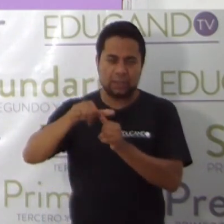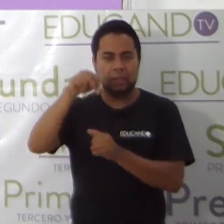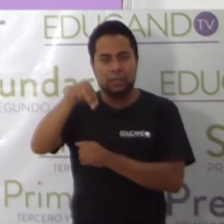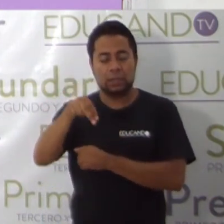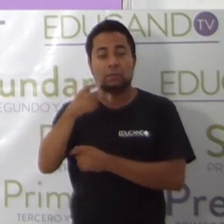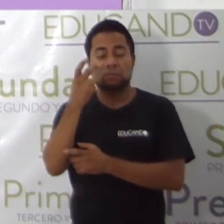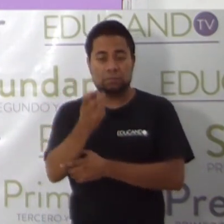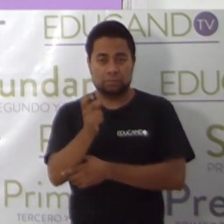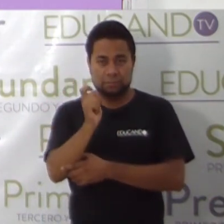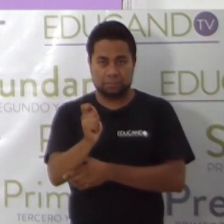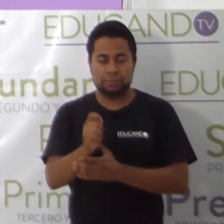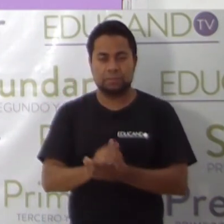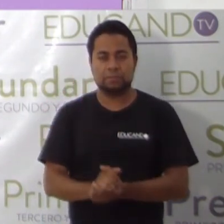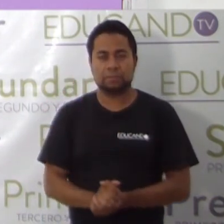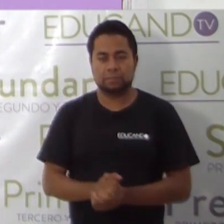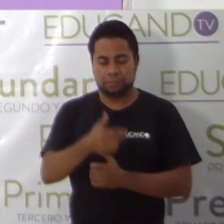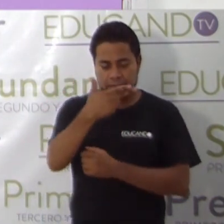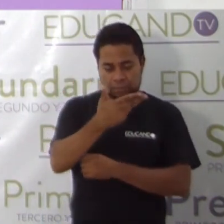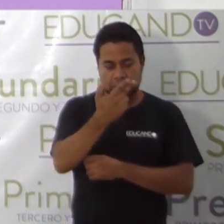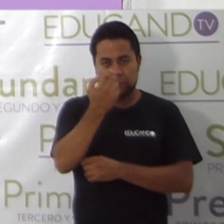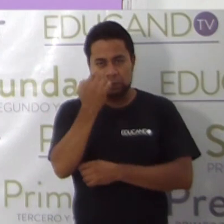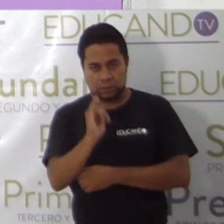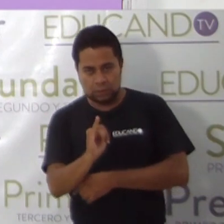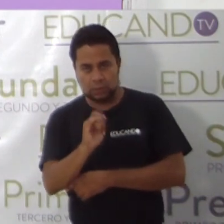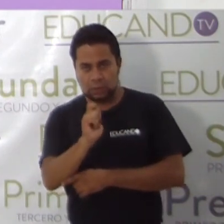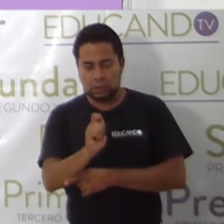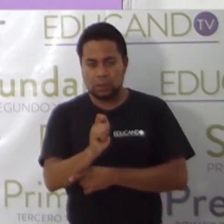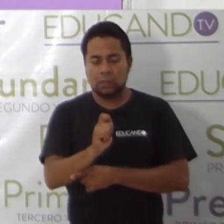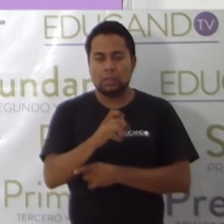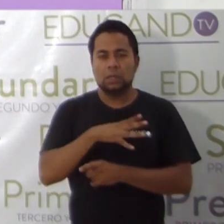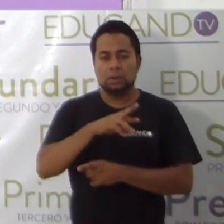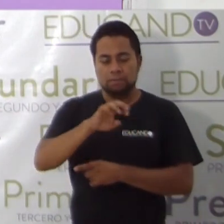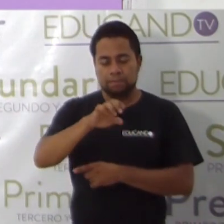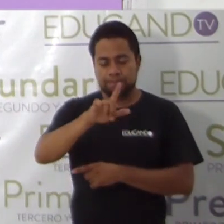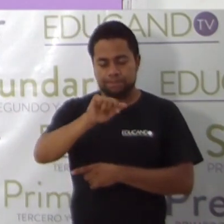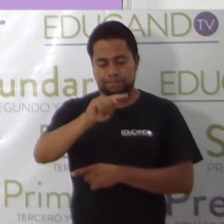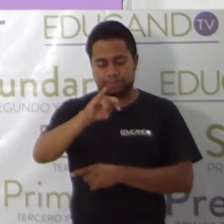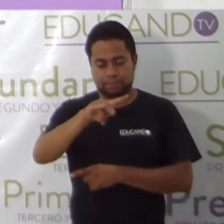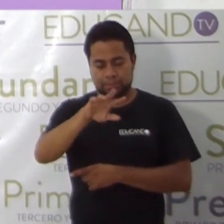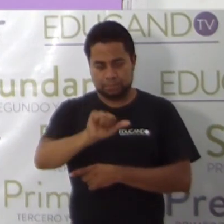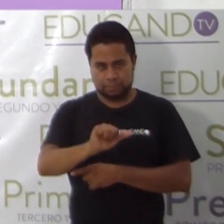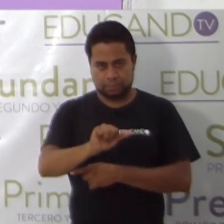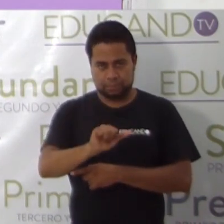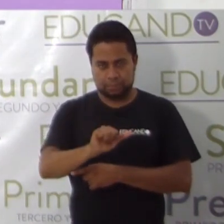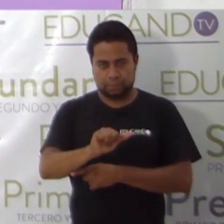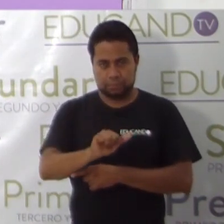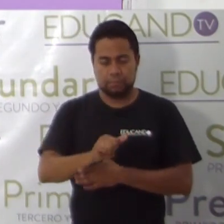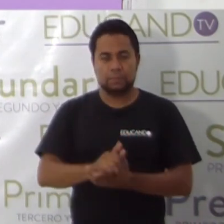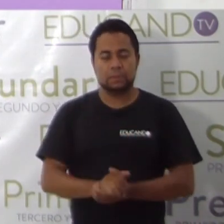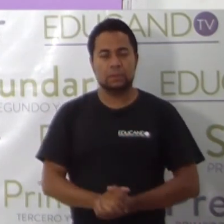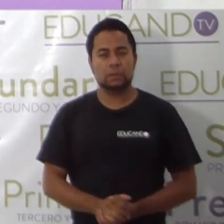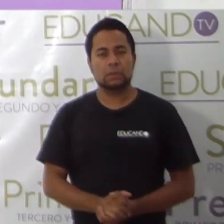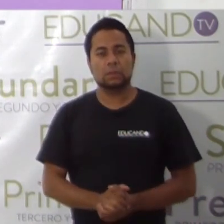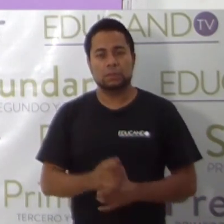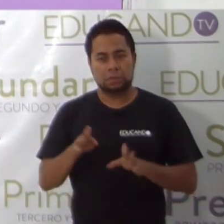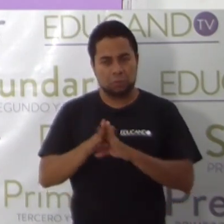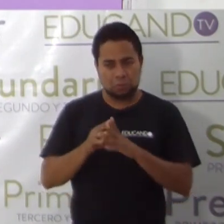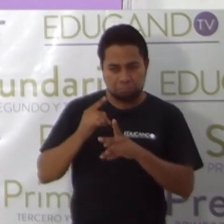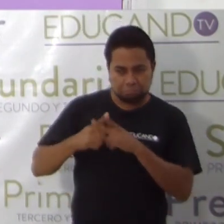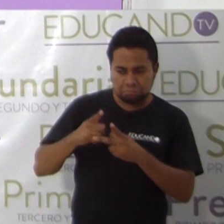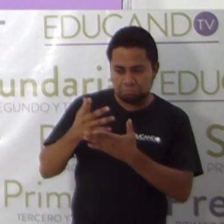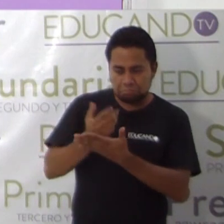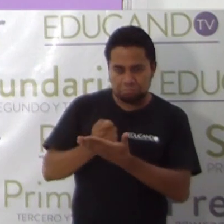tanto, HI, que es la frecuencia relativa, se obtiene